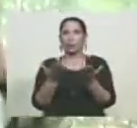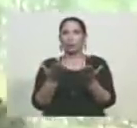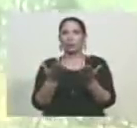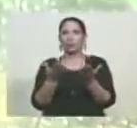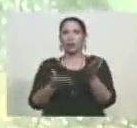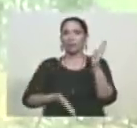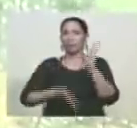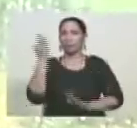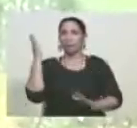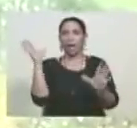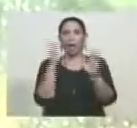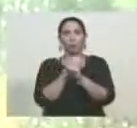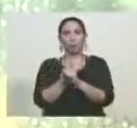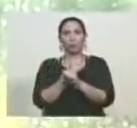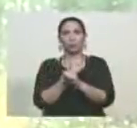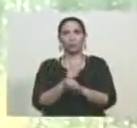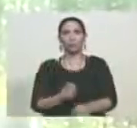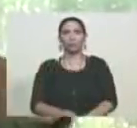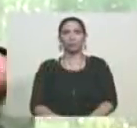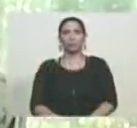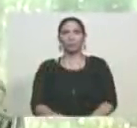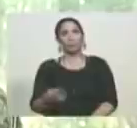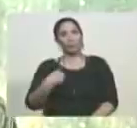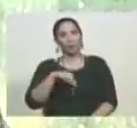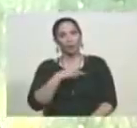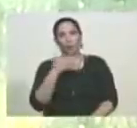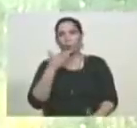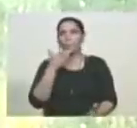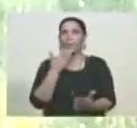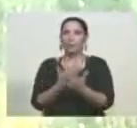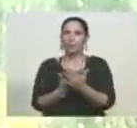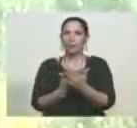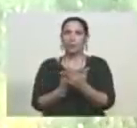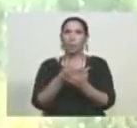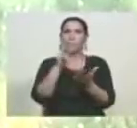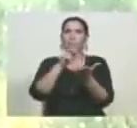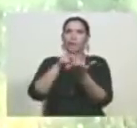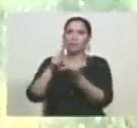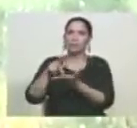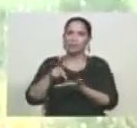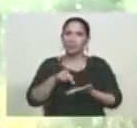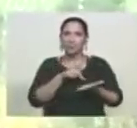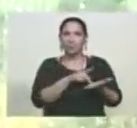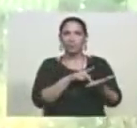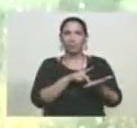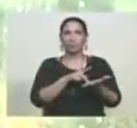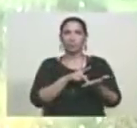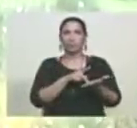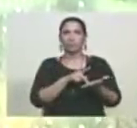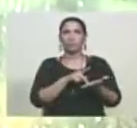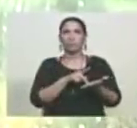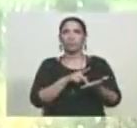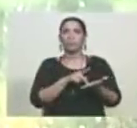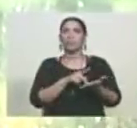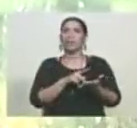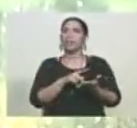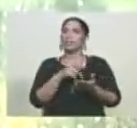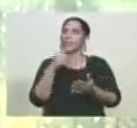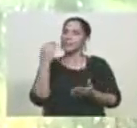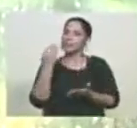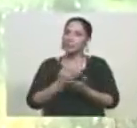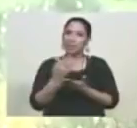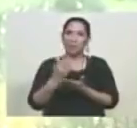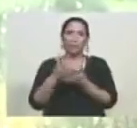en la noche. Nosotros lo que pedimos es esa participación. Cada vez que se vayan a tomar decisiones de